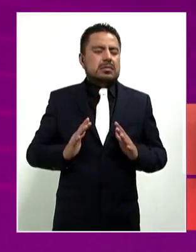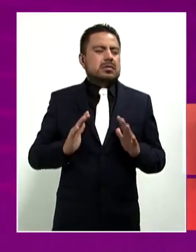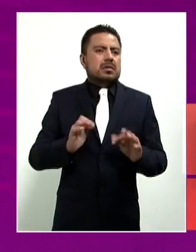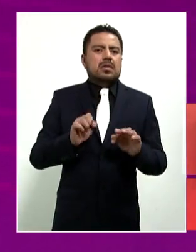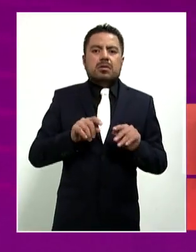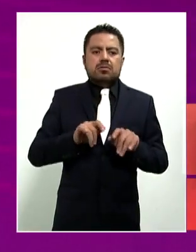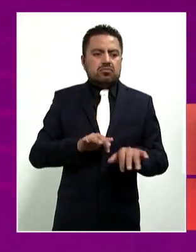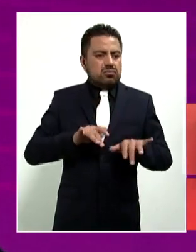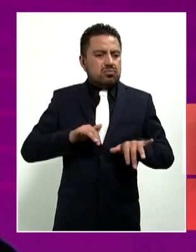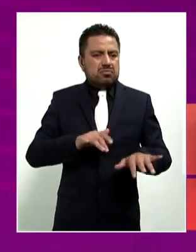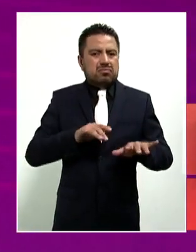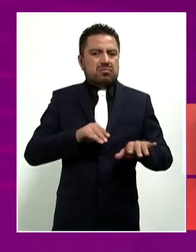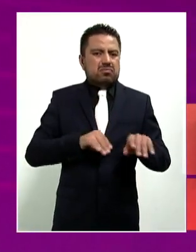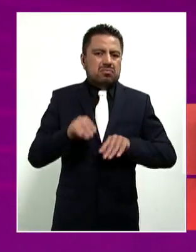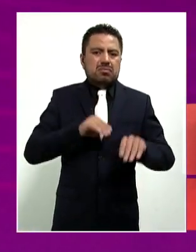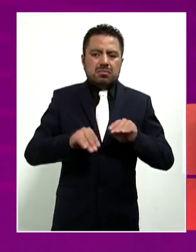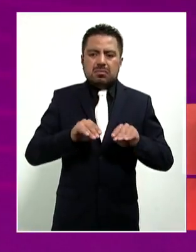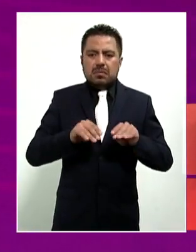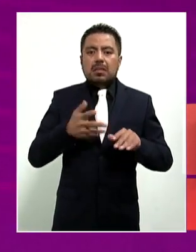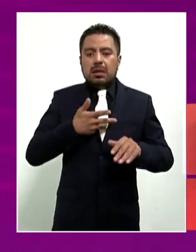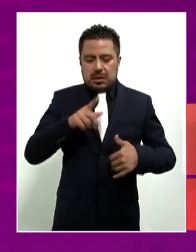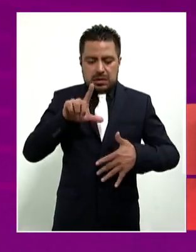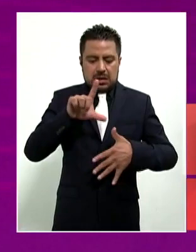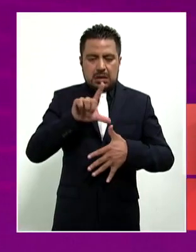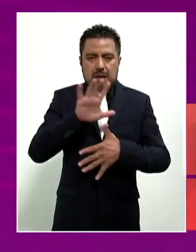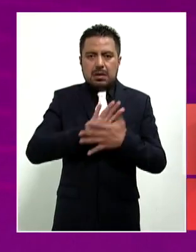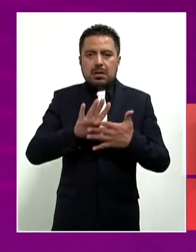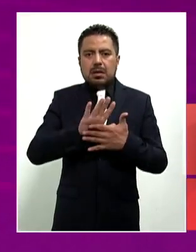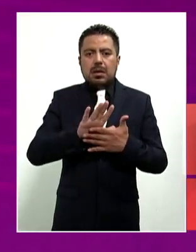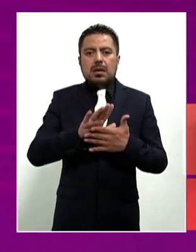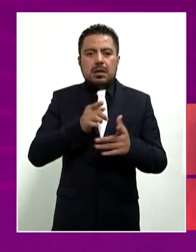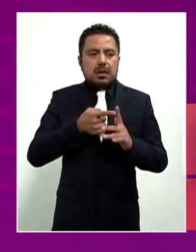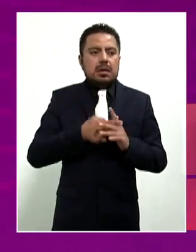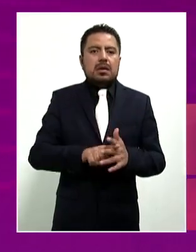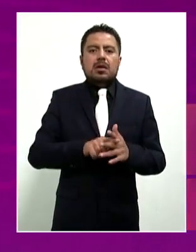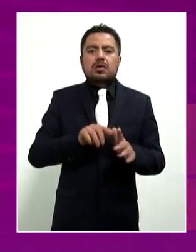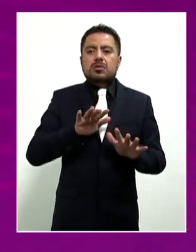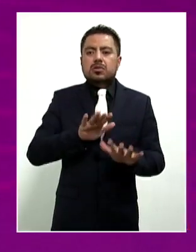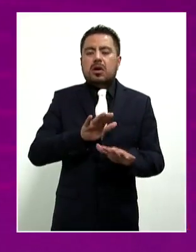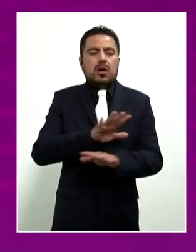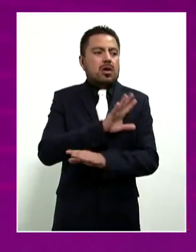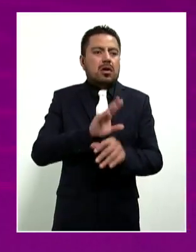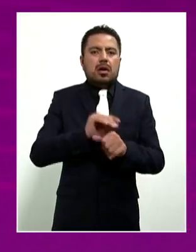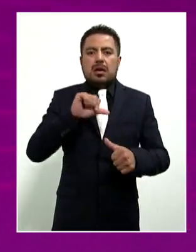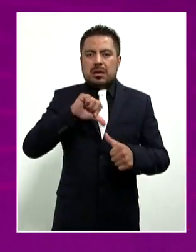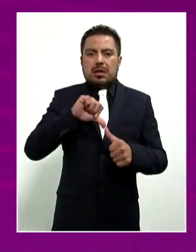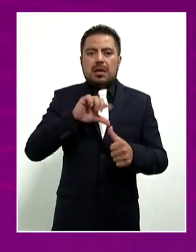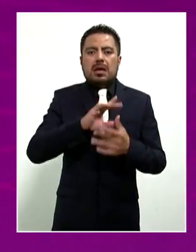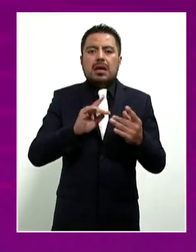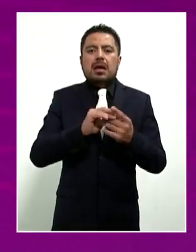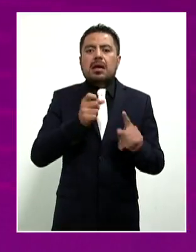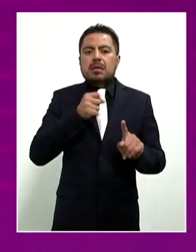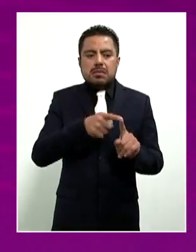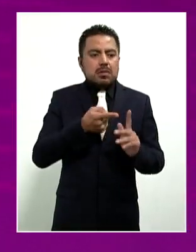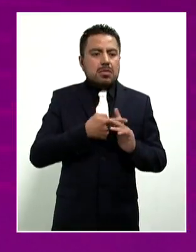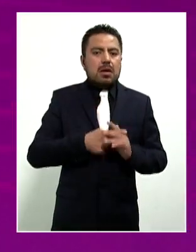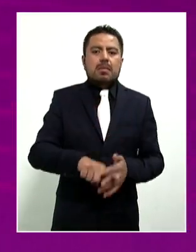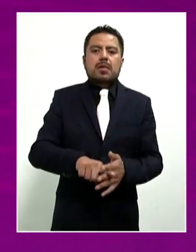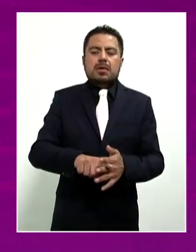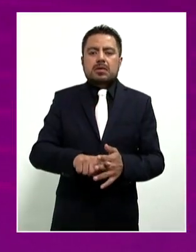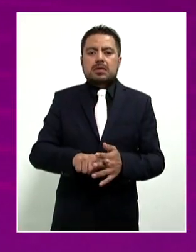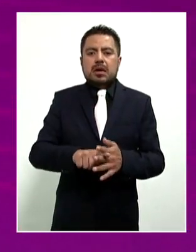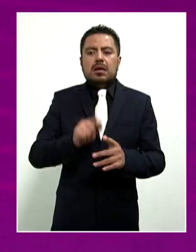estos movimientos que empieza a haber en Latinoamérica y sobre todo en Centroamérica, digámoslo así, y empieza